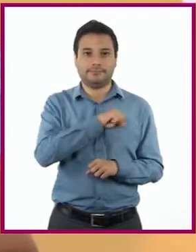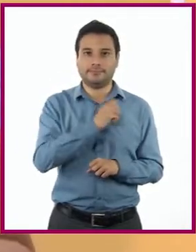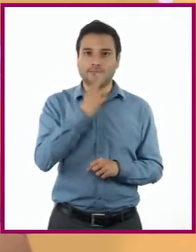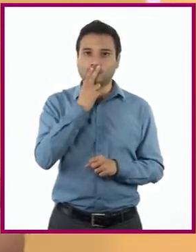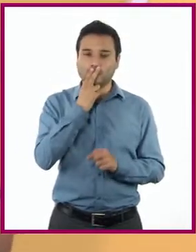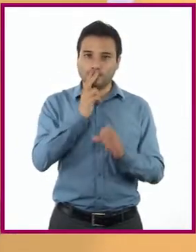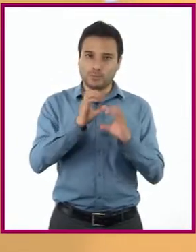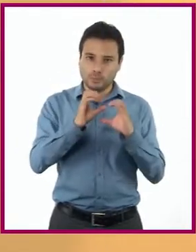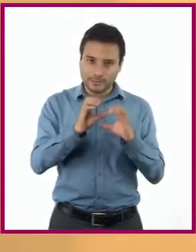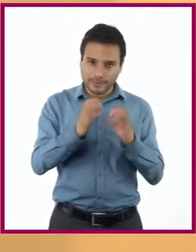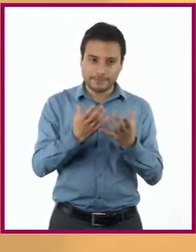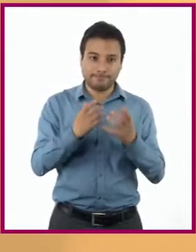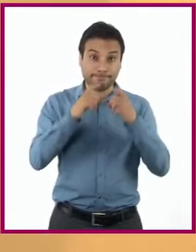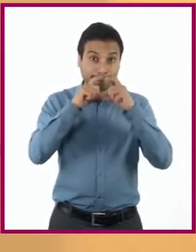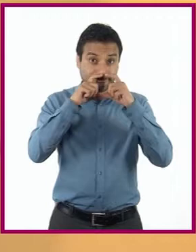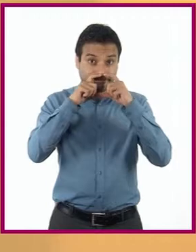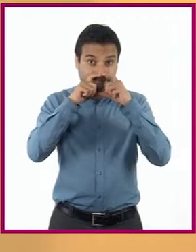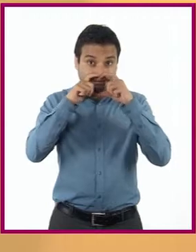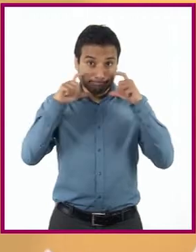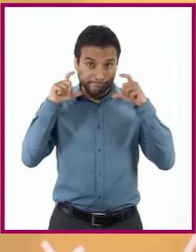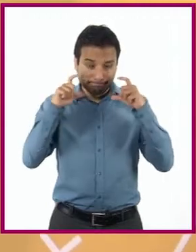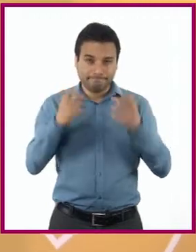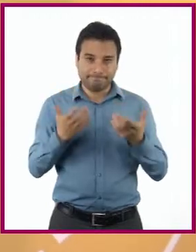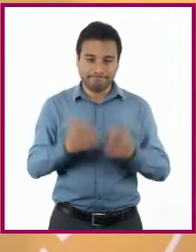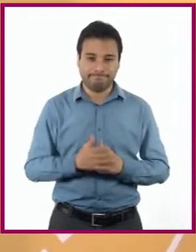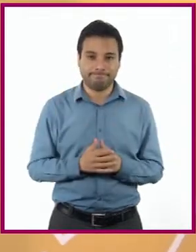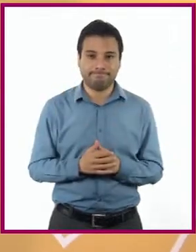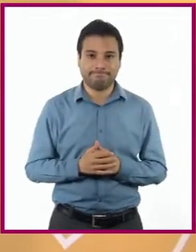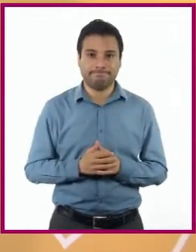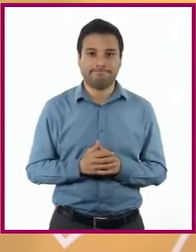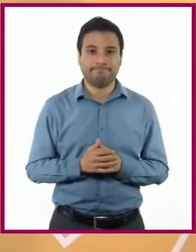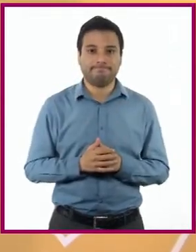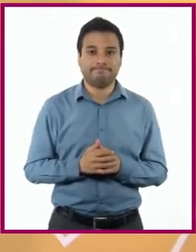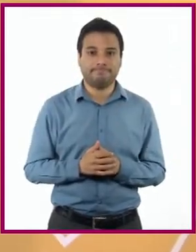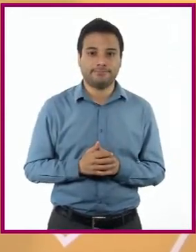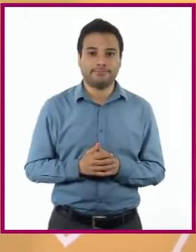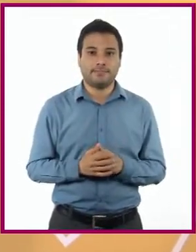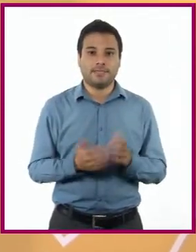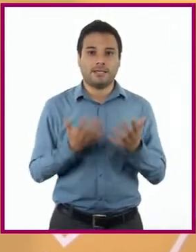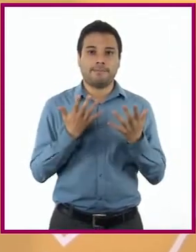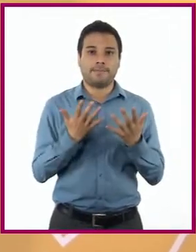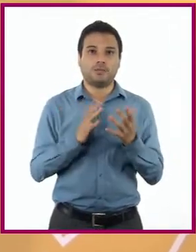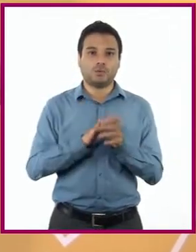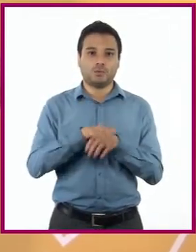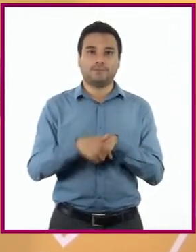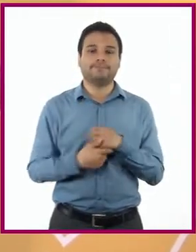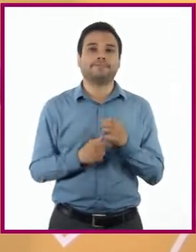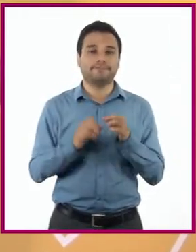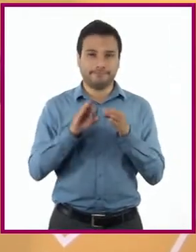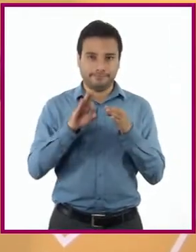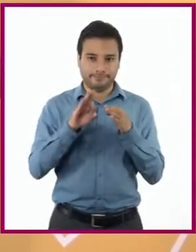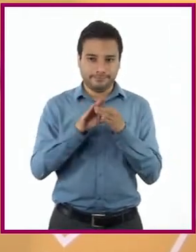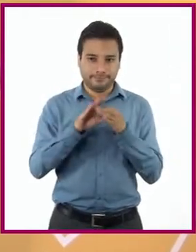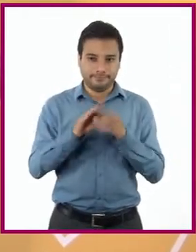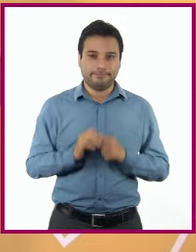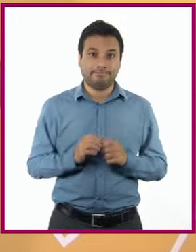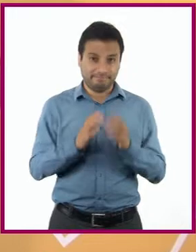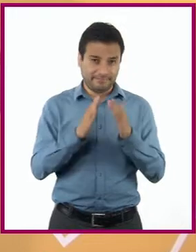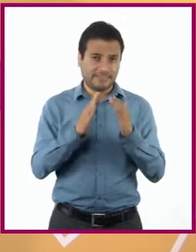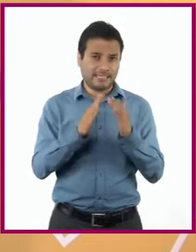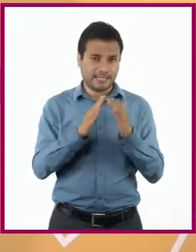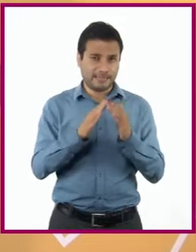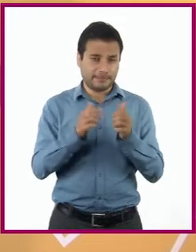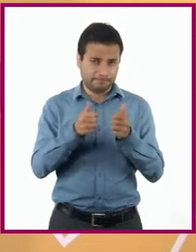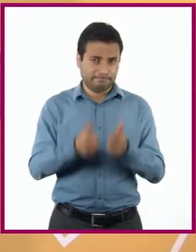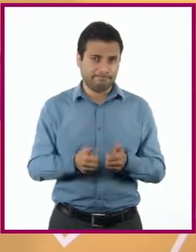utilizando su cubrebocas correctamente, cubriendo nariz y boca, lavándose las manos constantemente, quedándose en casa si les